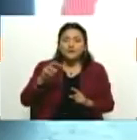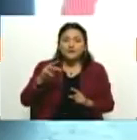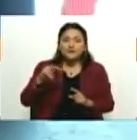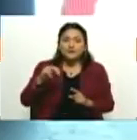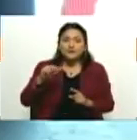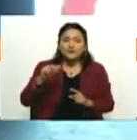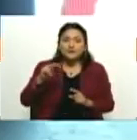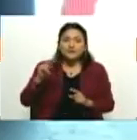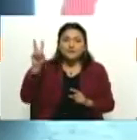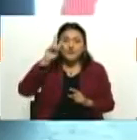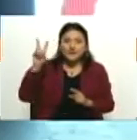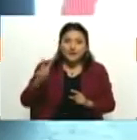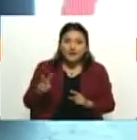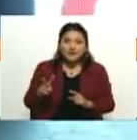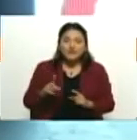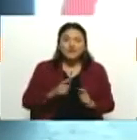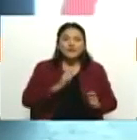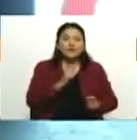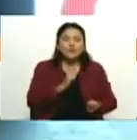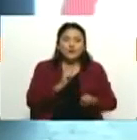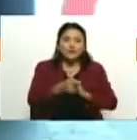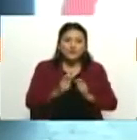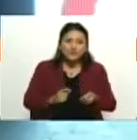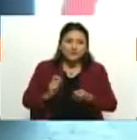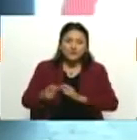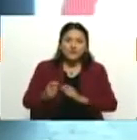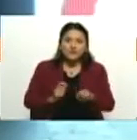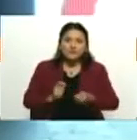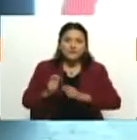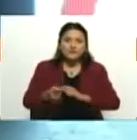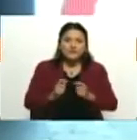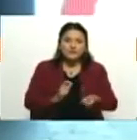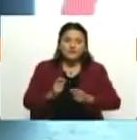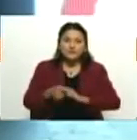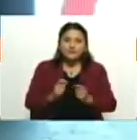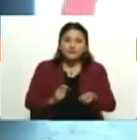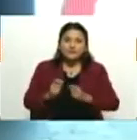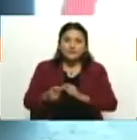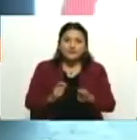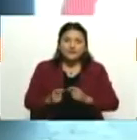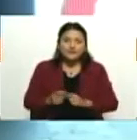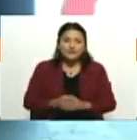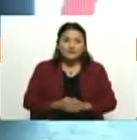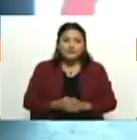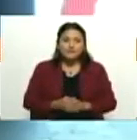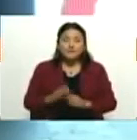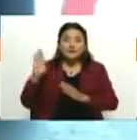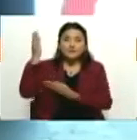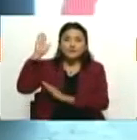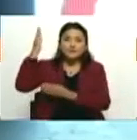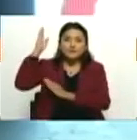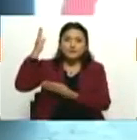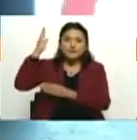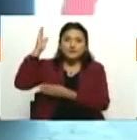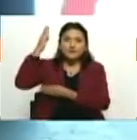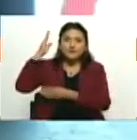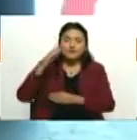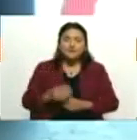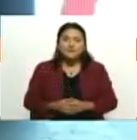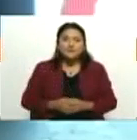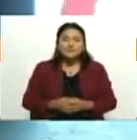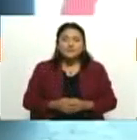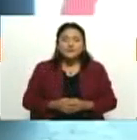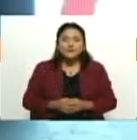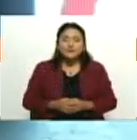de Trinidad y Tobago, de Barbados, de la República Árabe de Sarajawi,